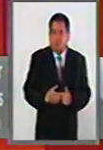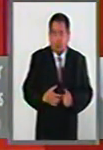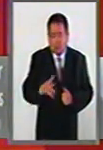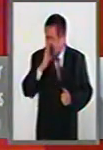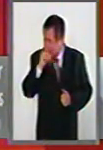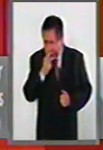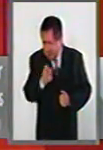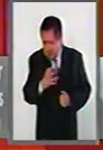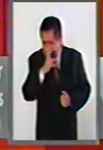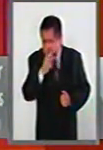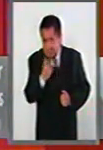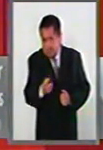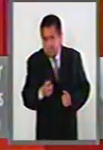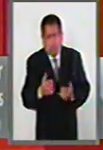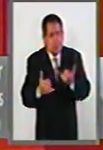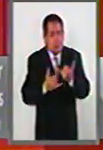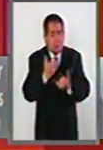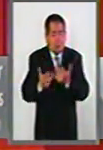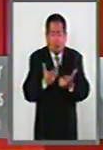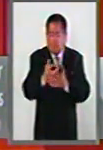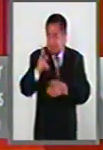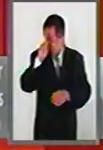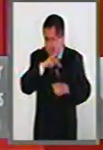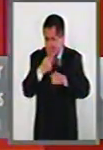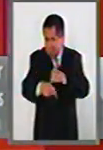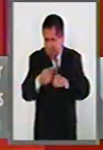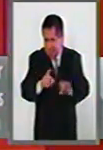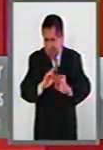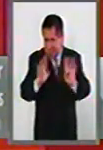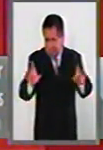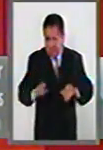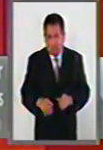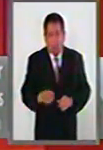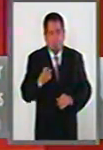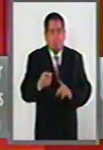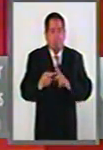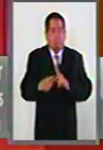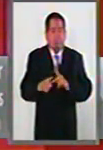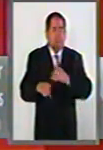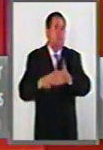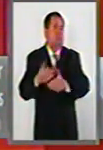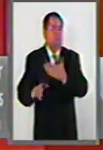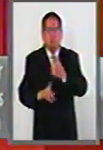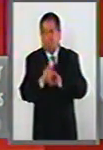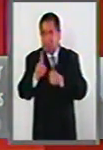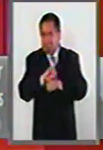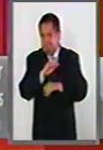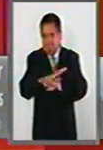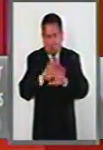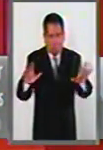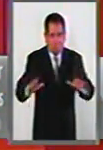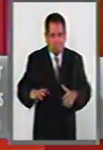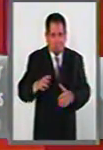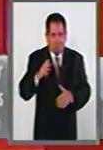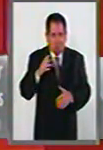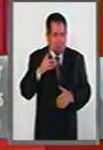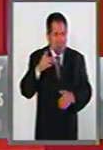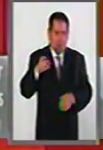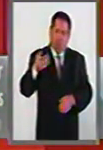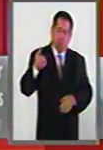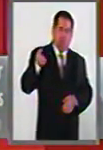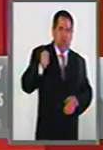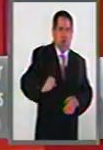ser. Están jugando con fuego. Así se empieza. Así se empieza y se termina en